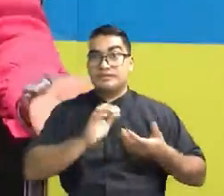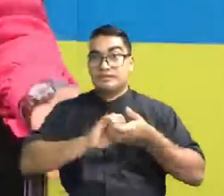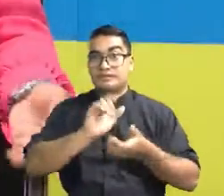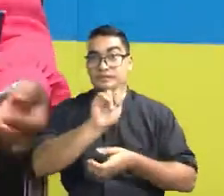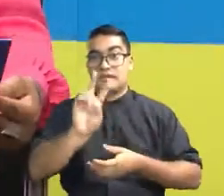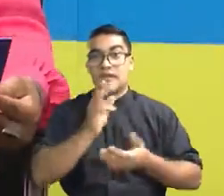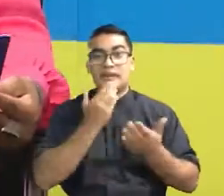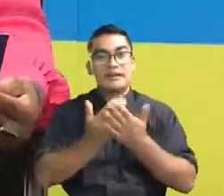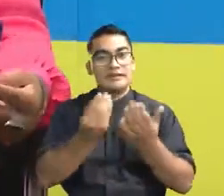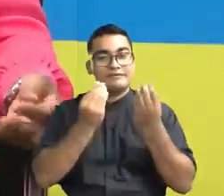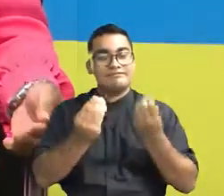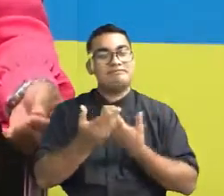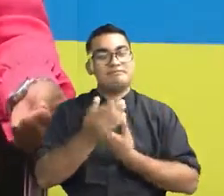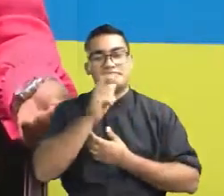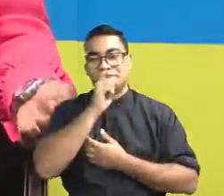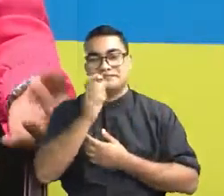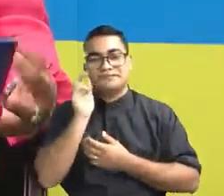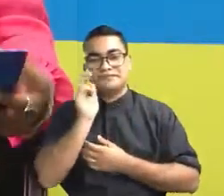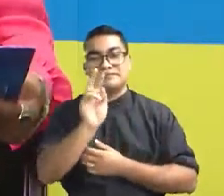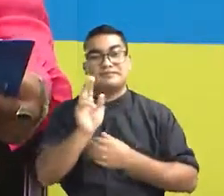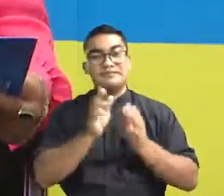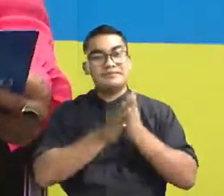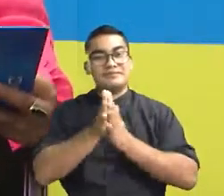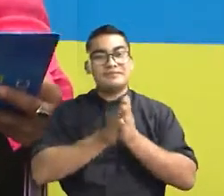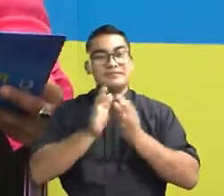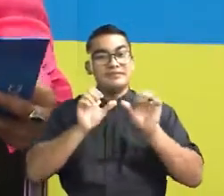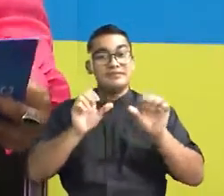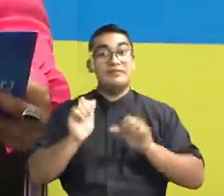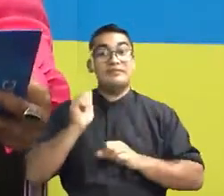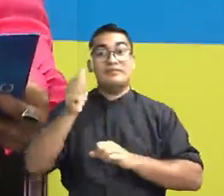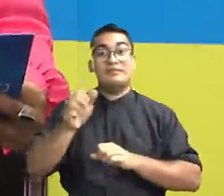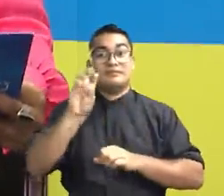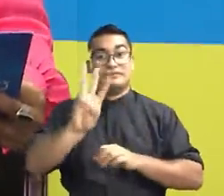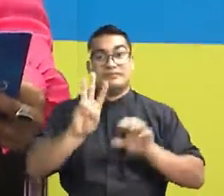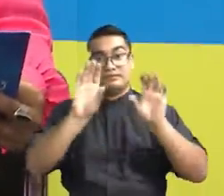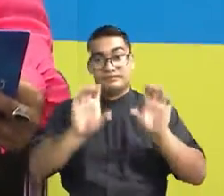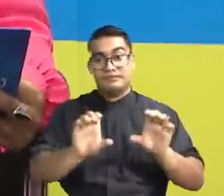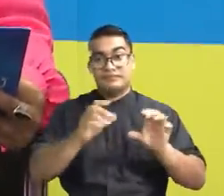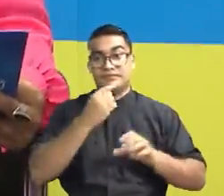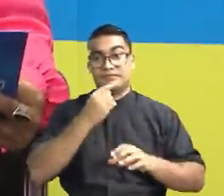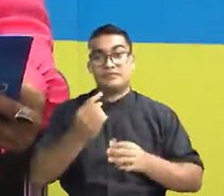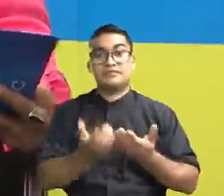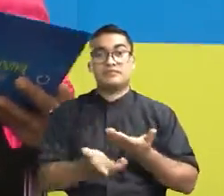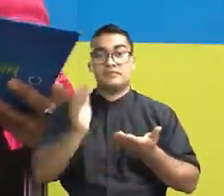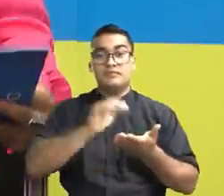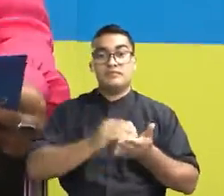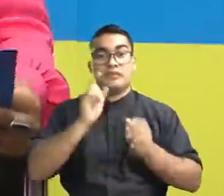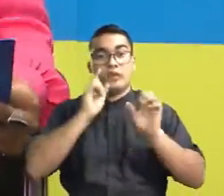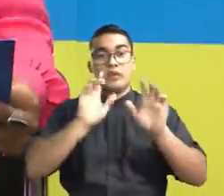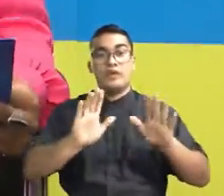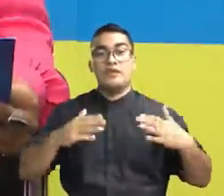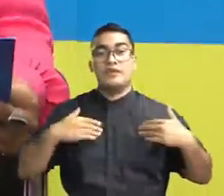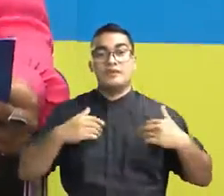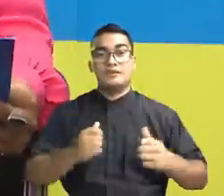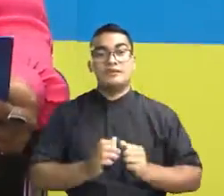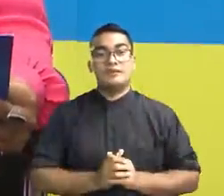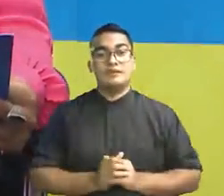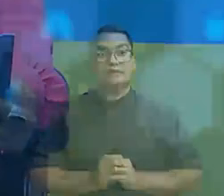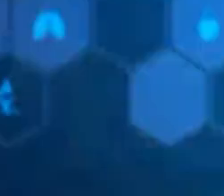habernos sintonizado. Le invitamos a que nos sintonice mañana a partir de las 3 de la tarde en otro programa de Prevenir es Salud.